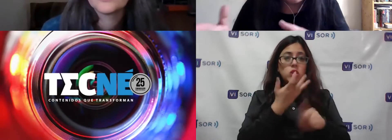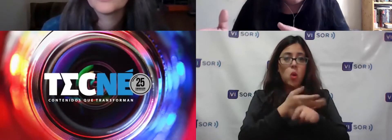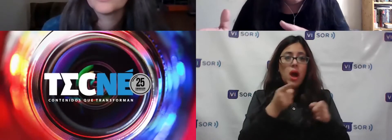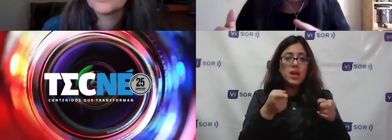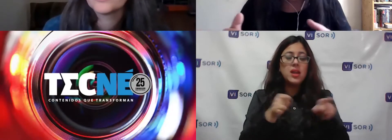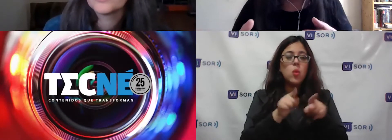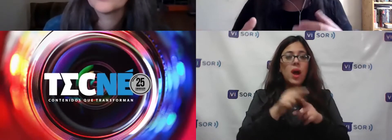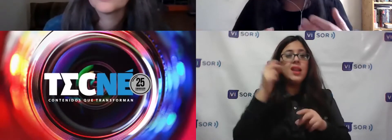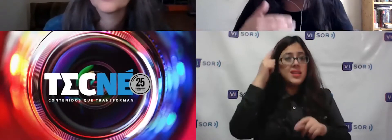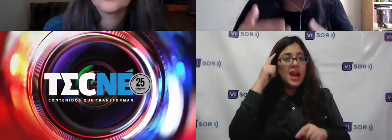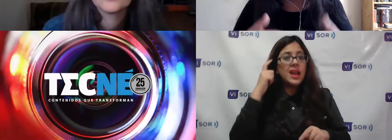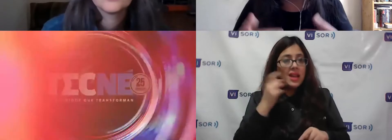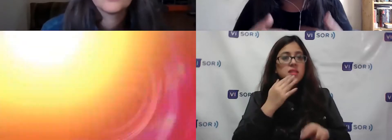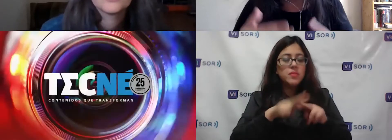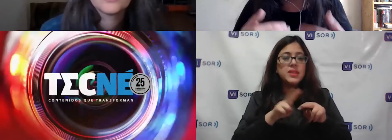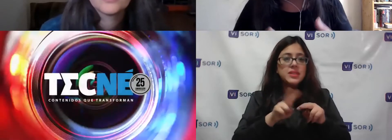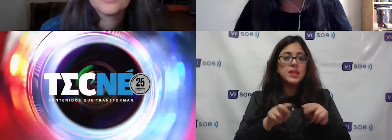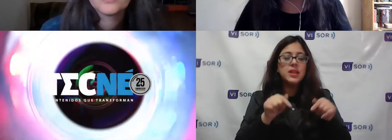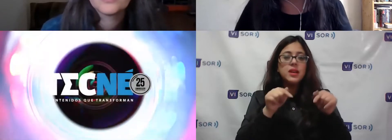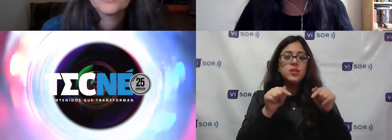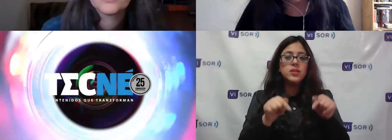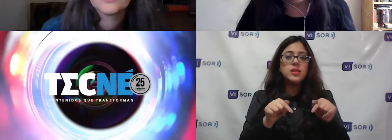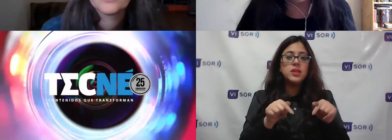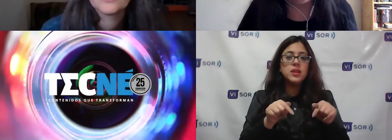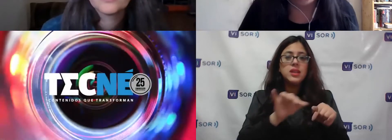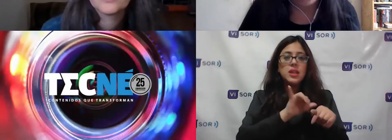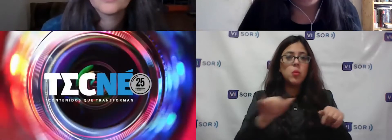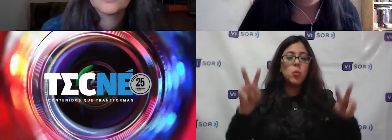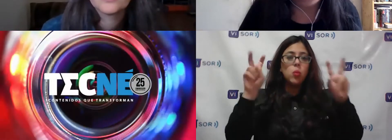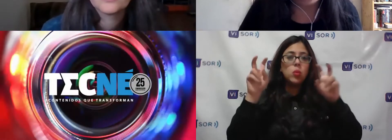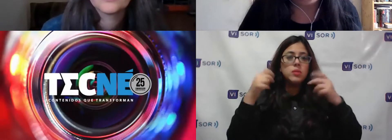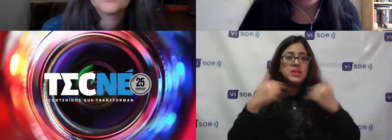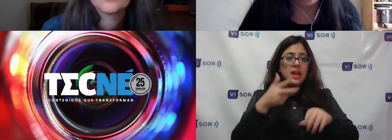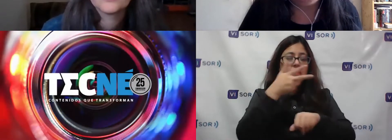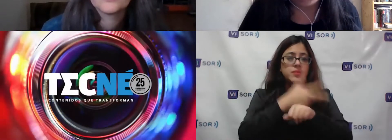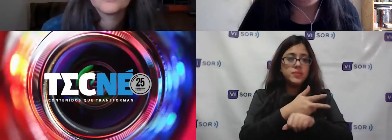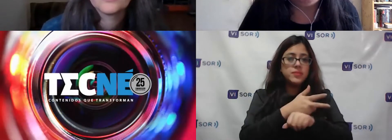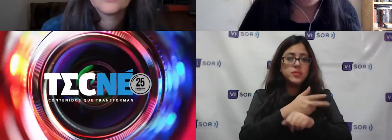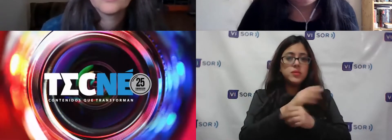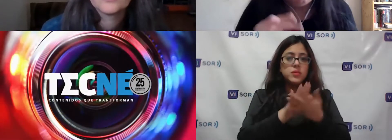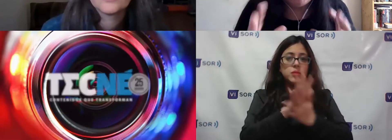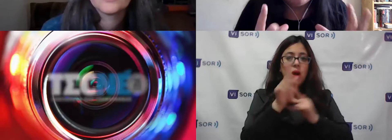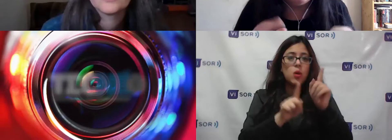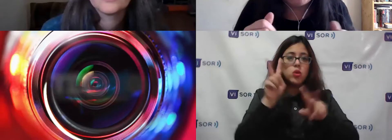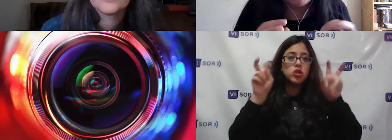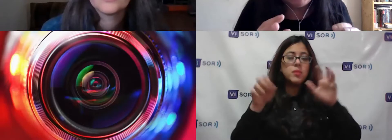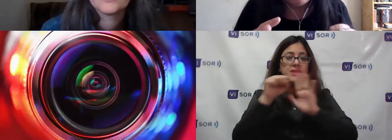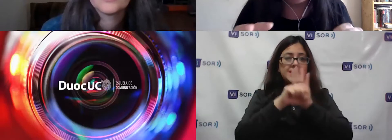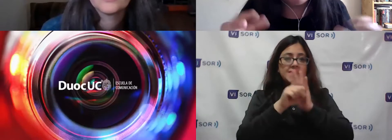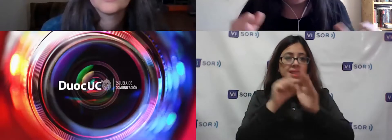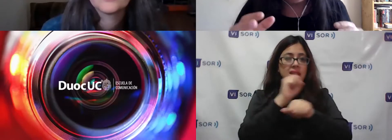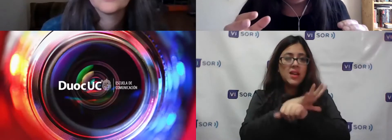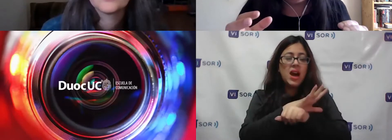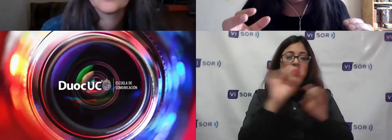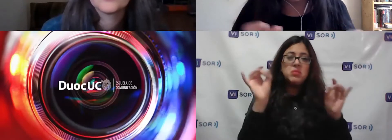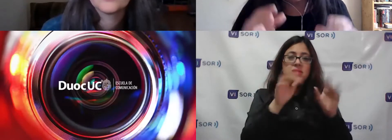hacerla y después sí y después en el montaje si puede pasar que la mejor ciertas cosas que uno grabado están medias no tan alineadas